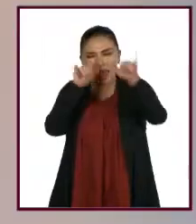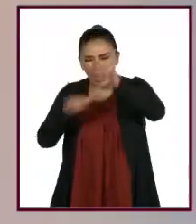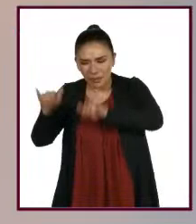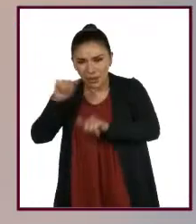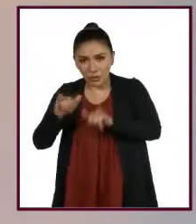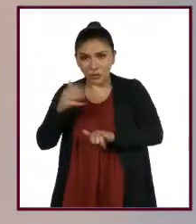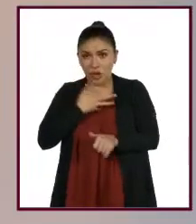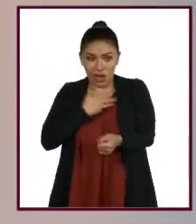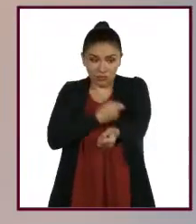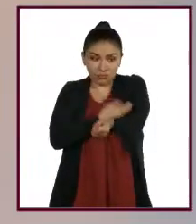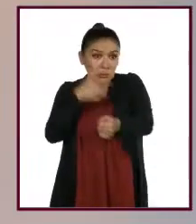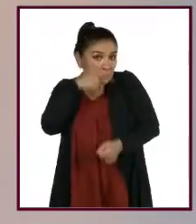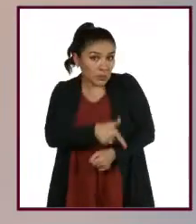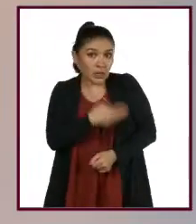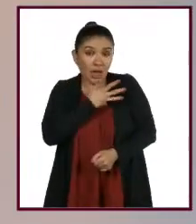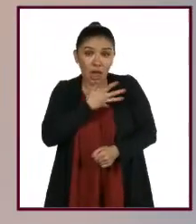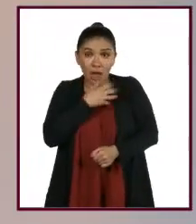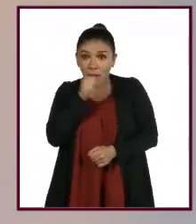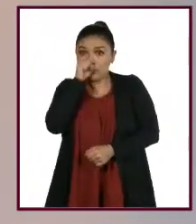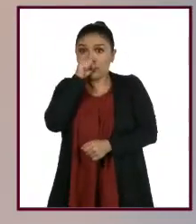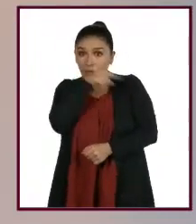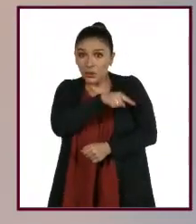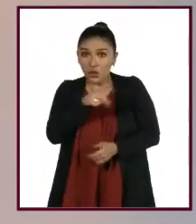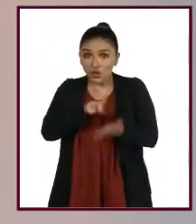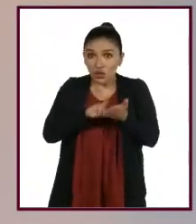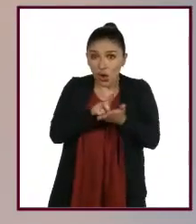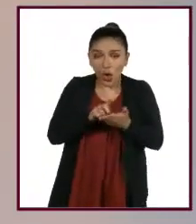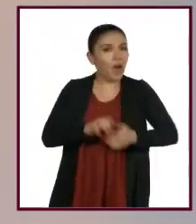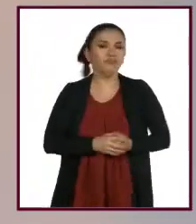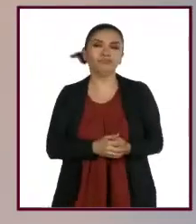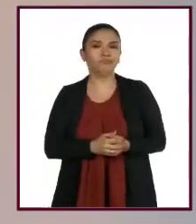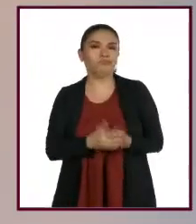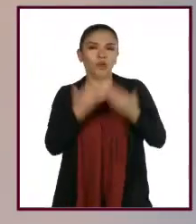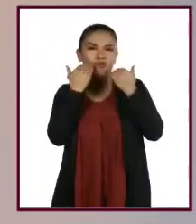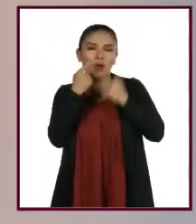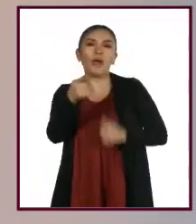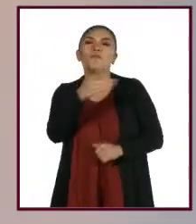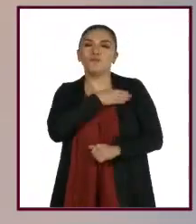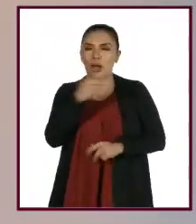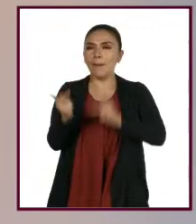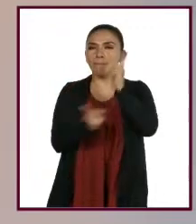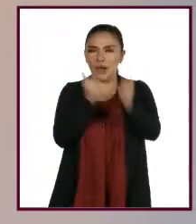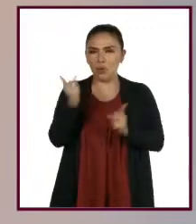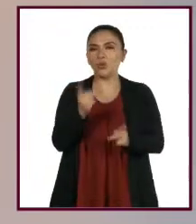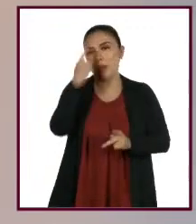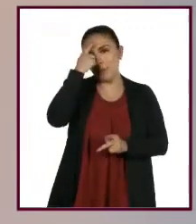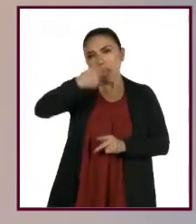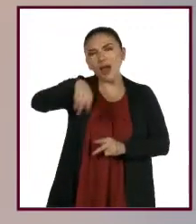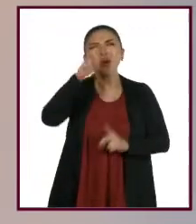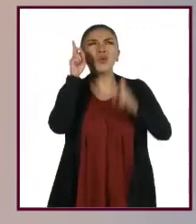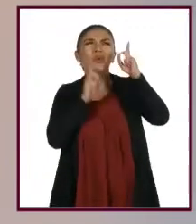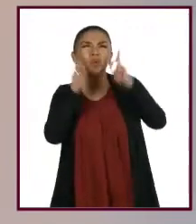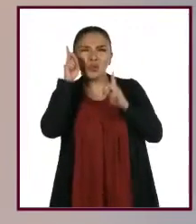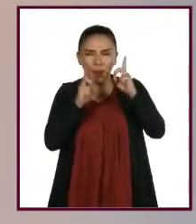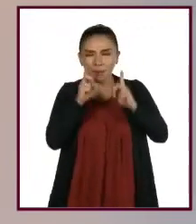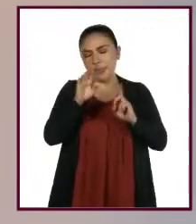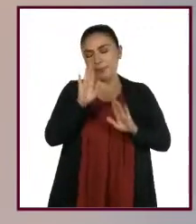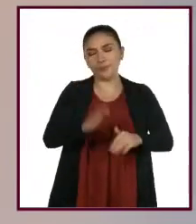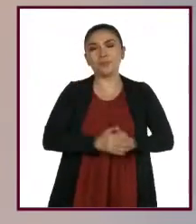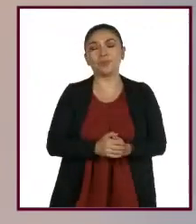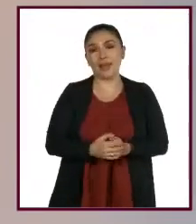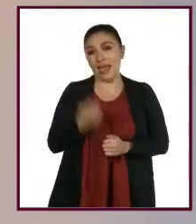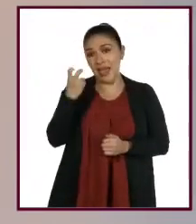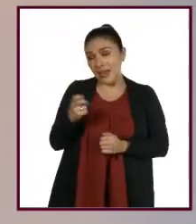No. Eso es una muy buena pregunta y creo que qué bueno que surja esto para resolver inquietudes. Este tipo